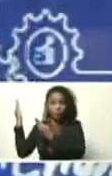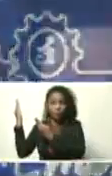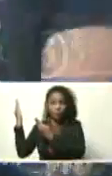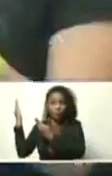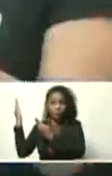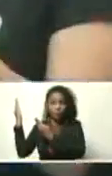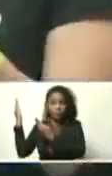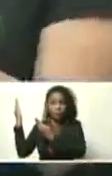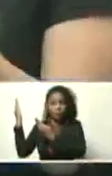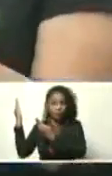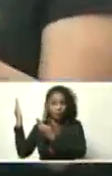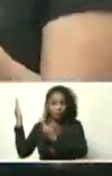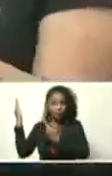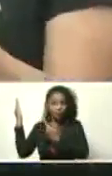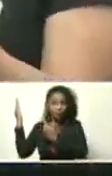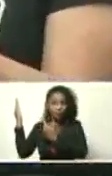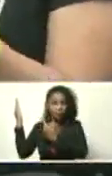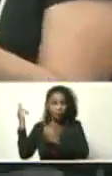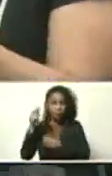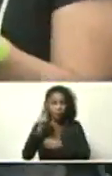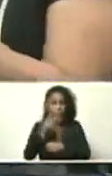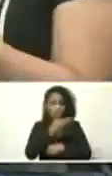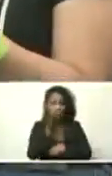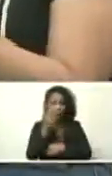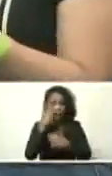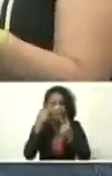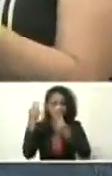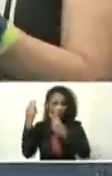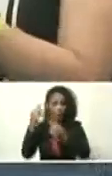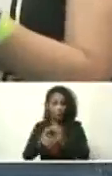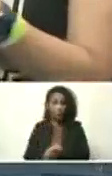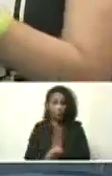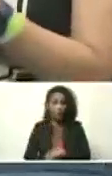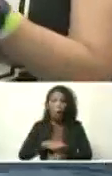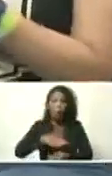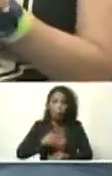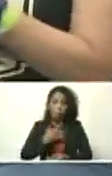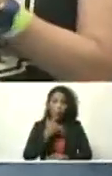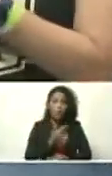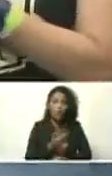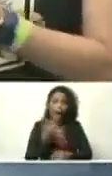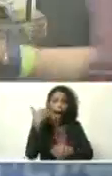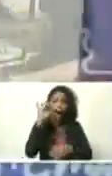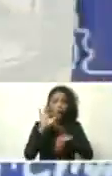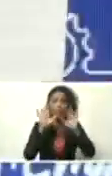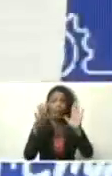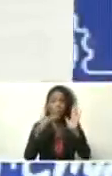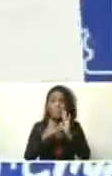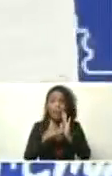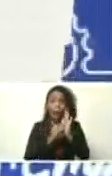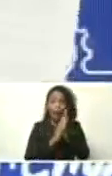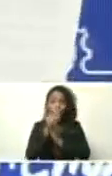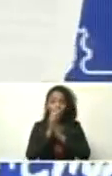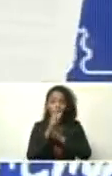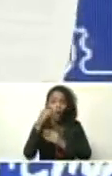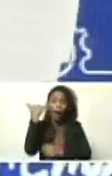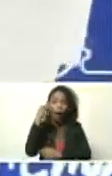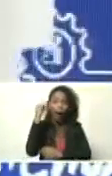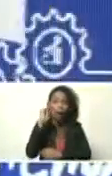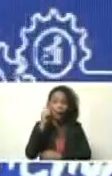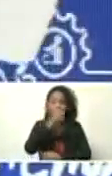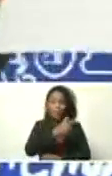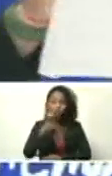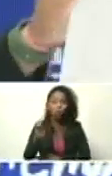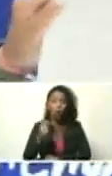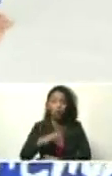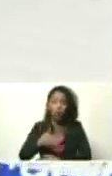Si usted lo ve, ya podríamos decir que hay 10.000 emprendedores que existen como personas y